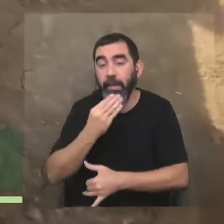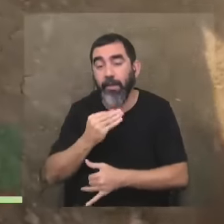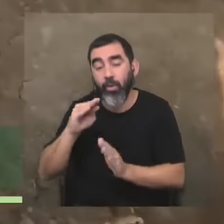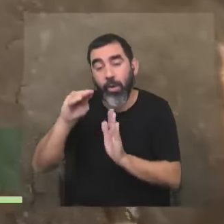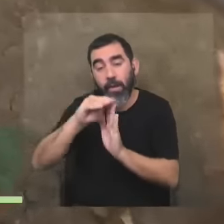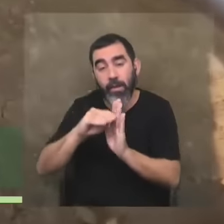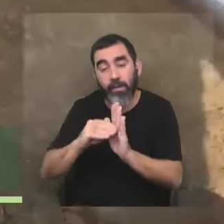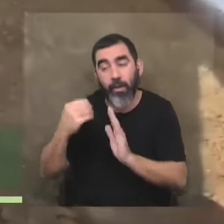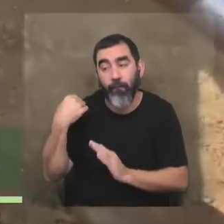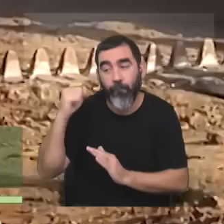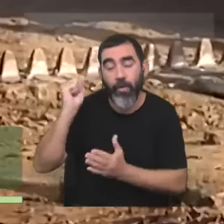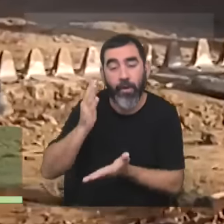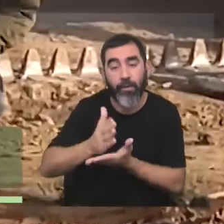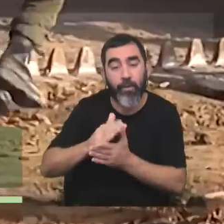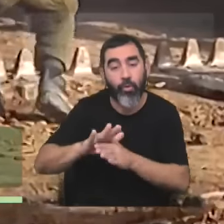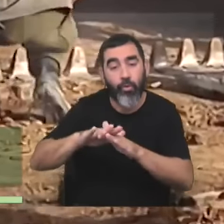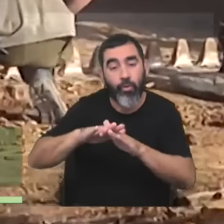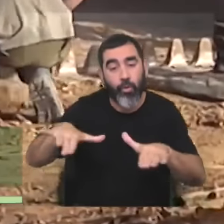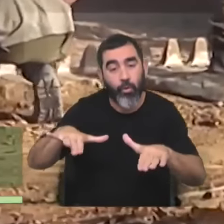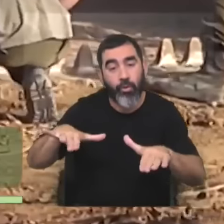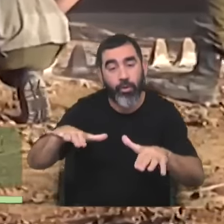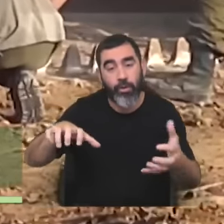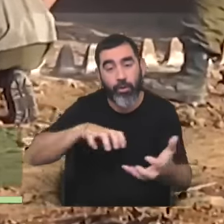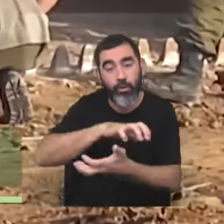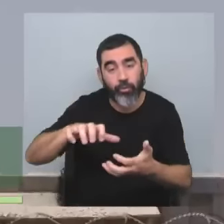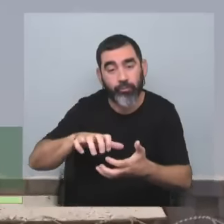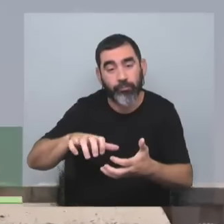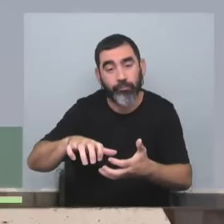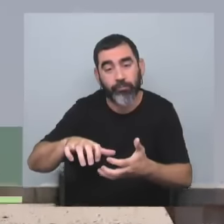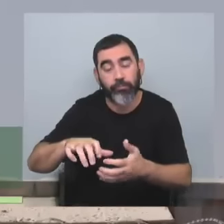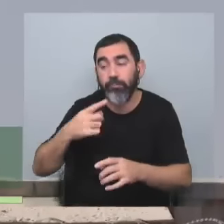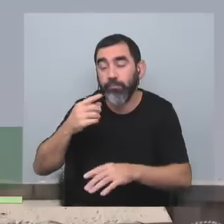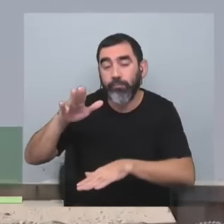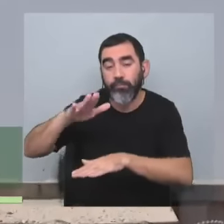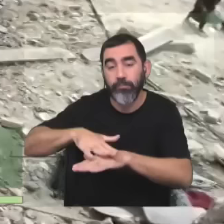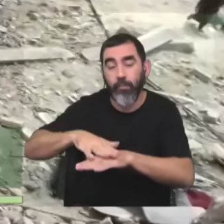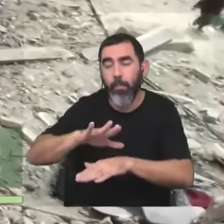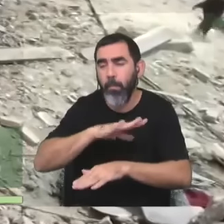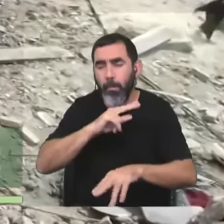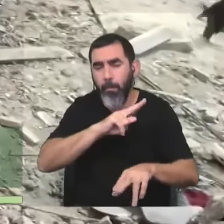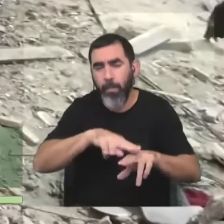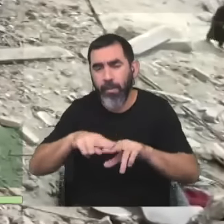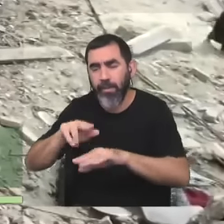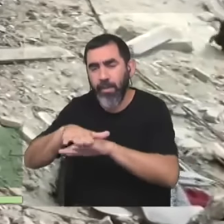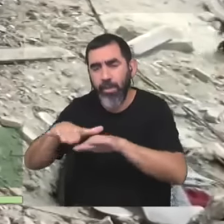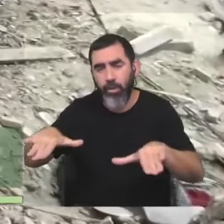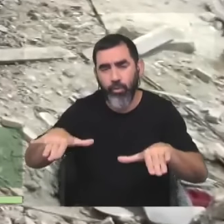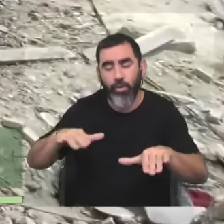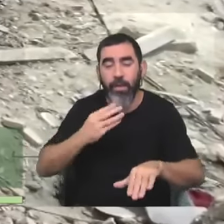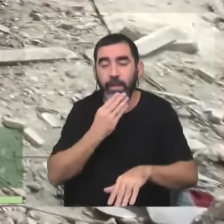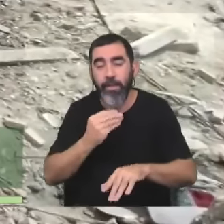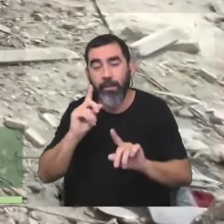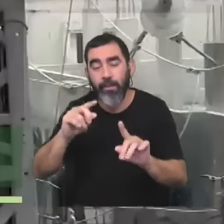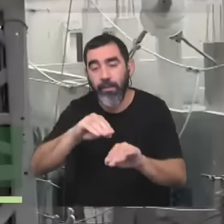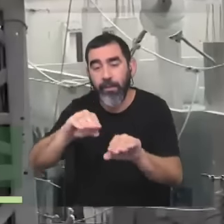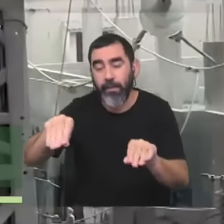entidades que violan los derechos de la infancia en situación de conflicto al considerarlo responsable de la matanza y mutilación de niños en Israel y en